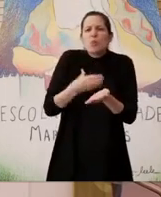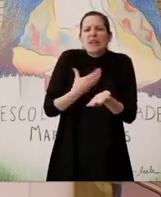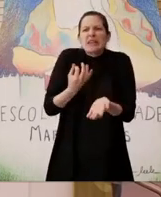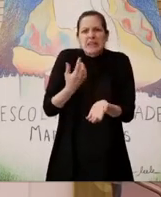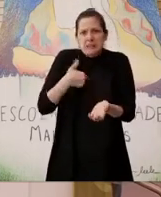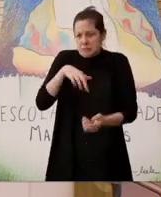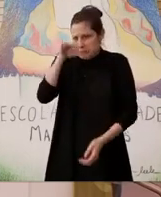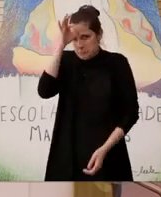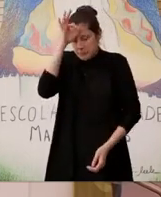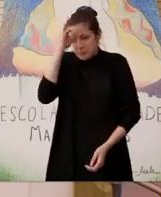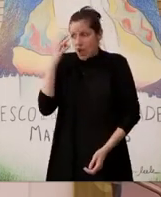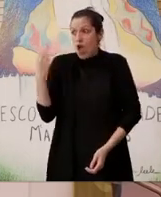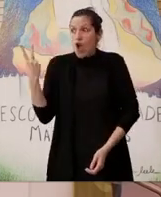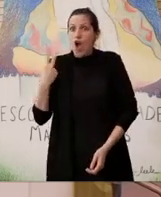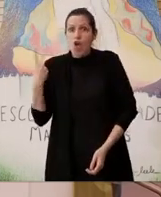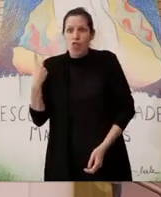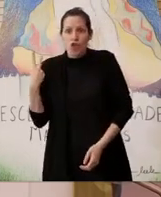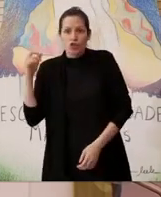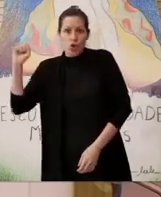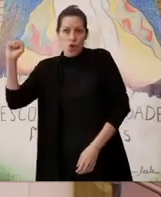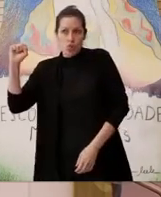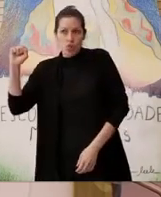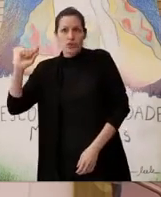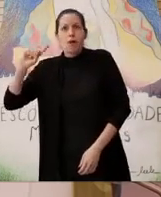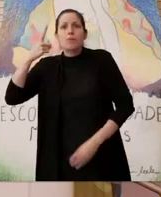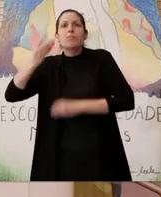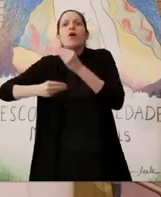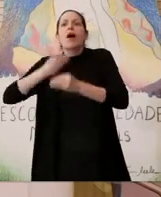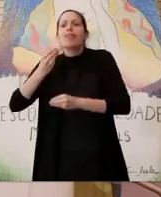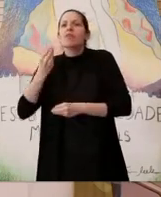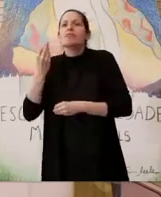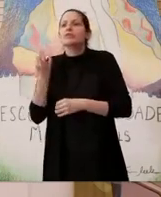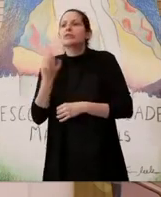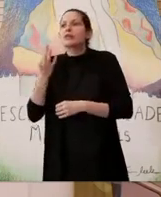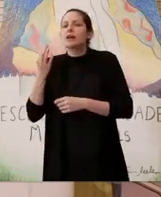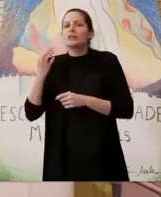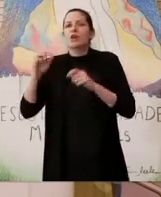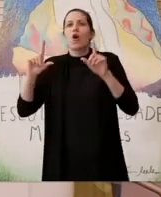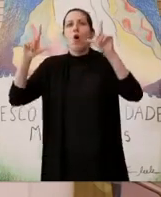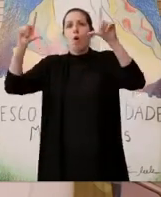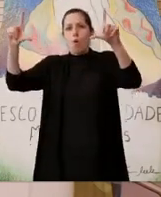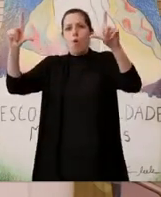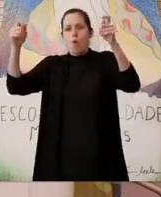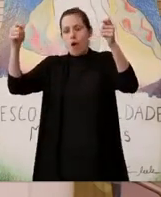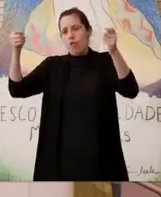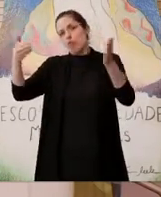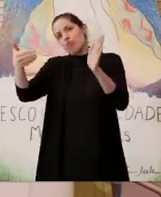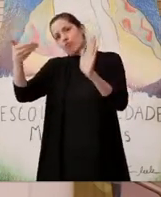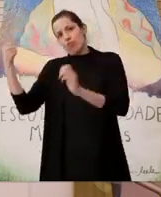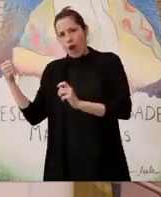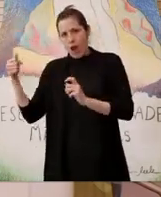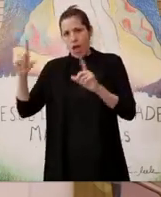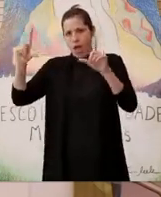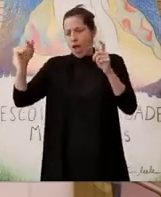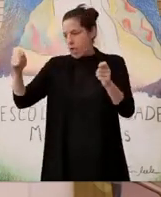a otro comunista y a mí sacar el cuadro de Franco y colocarlo en el archivo Ajá los titulares de prensa al día siguiente